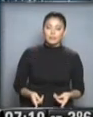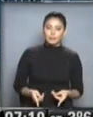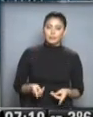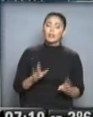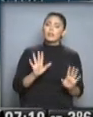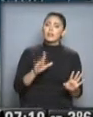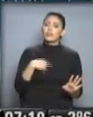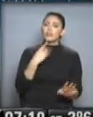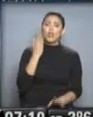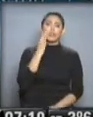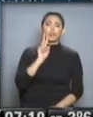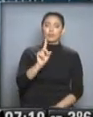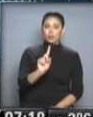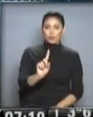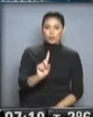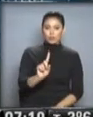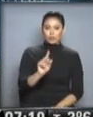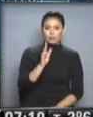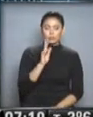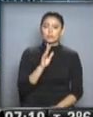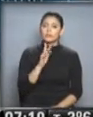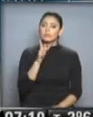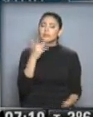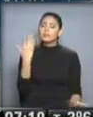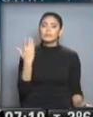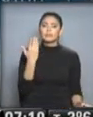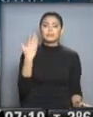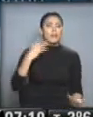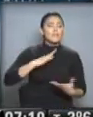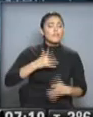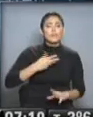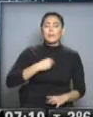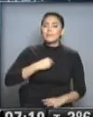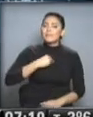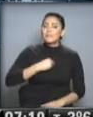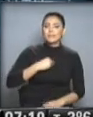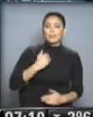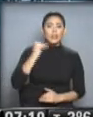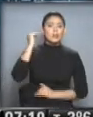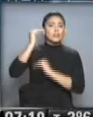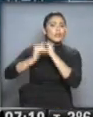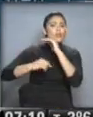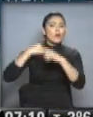porque no hay que ser hipócrita como una inmensa vocación de trascender